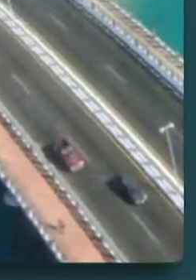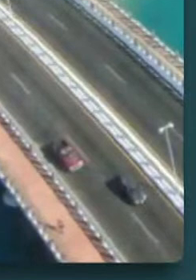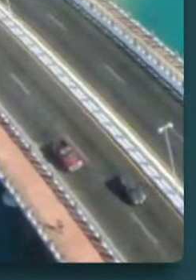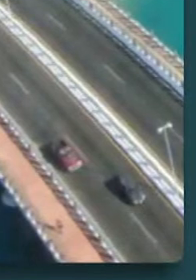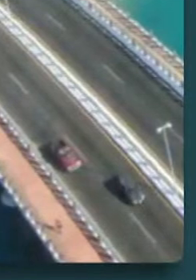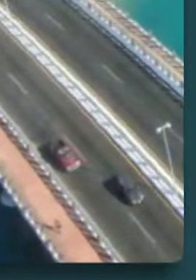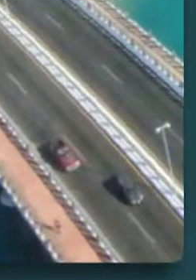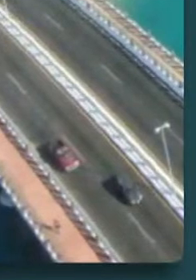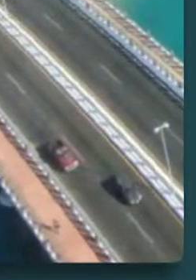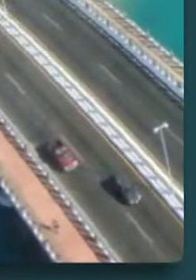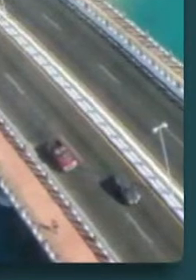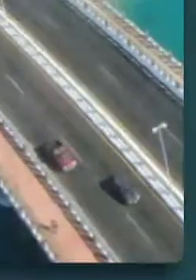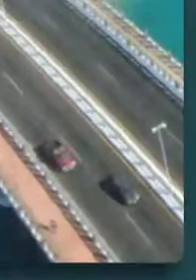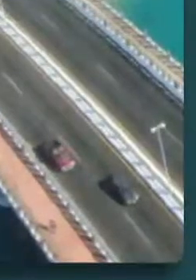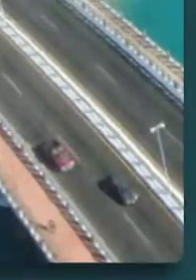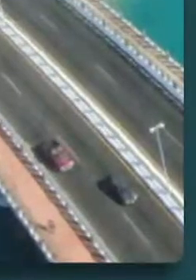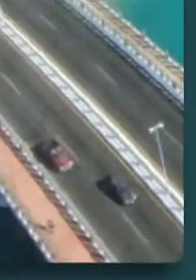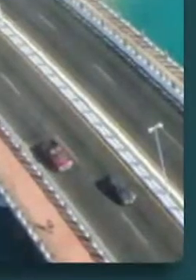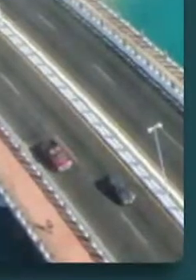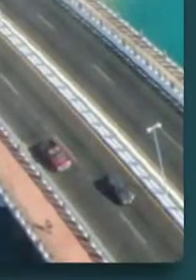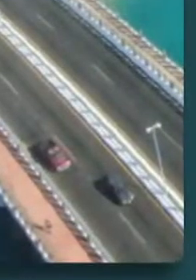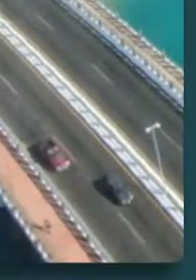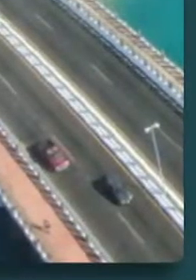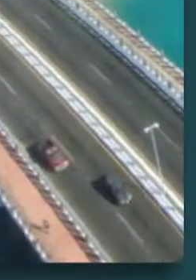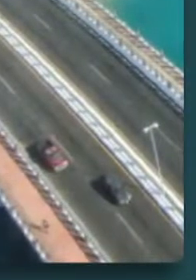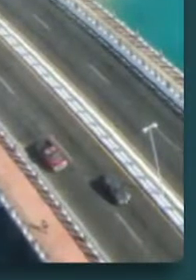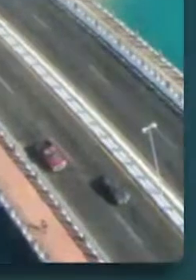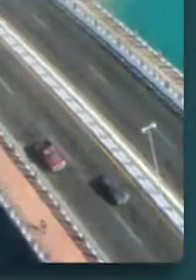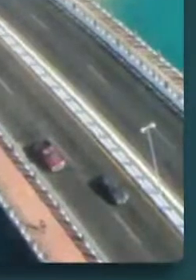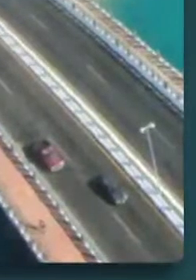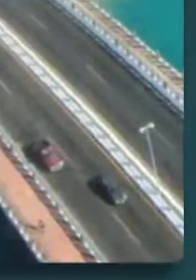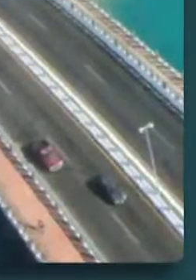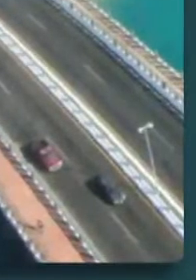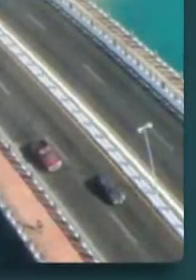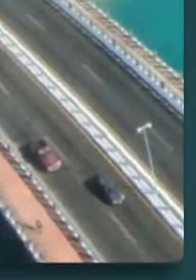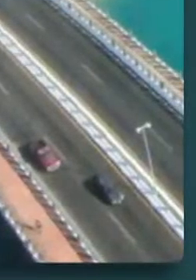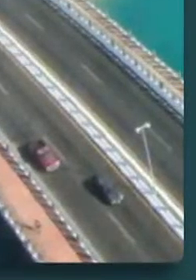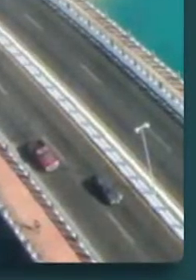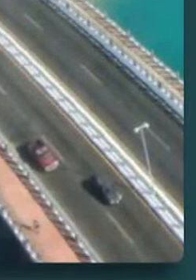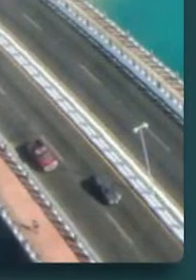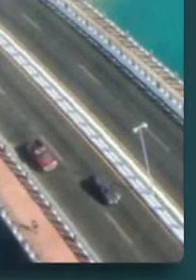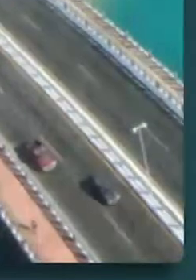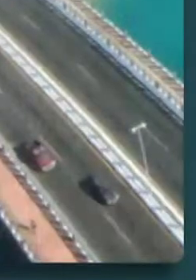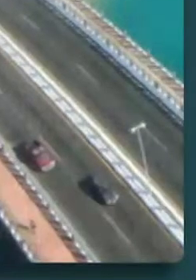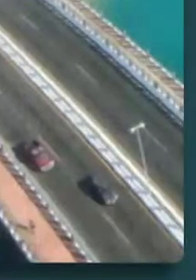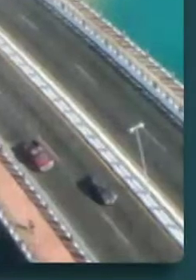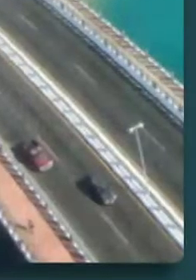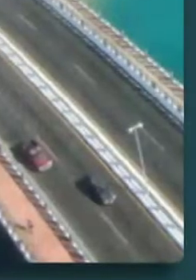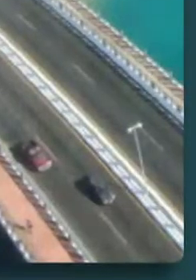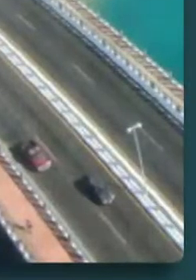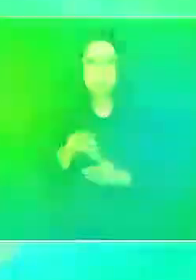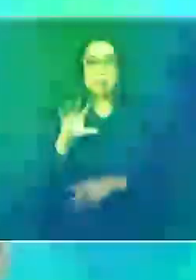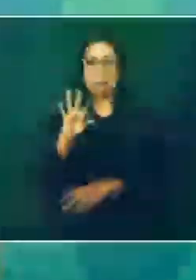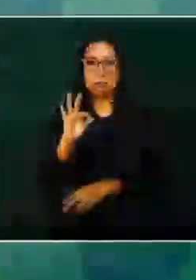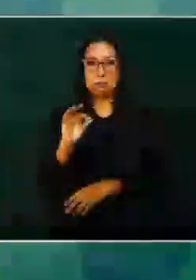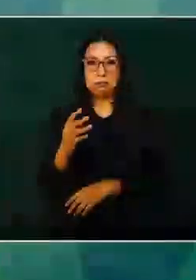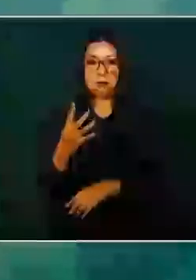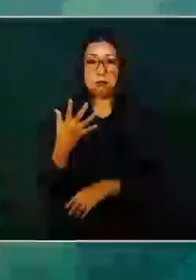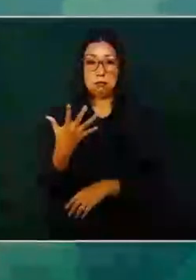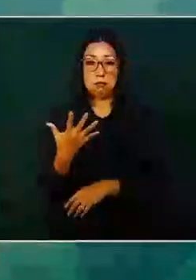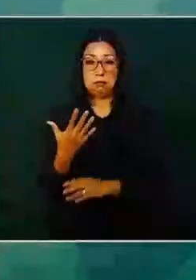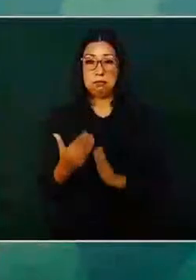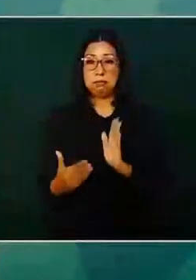vehicular Nichupté en Cancún, así como el mejoramiento del bulevar Luis Donaldo Colosio que conecta al aeropuerto de Cancún. No